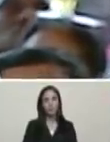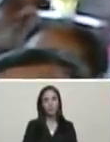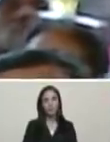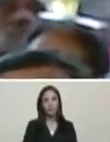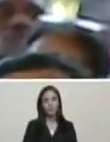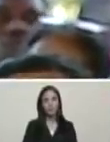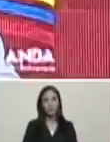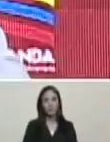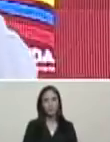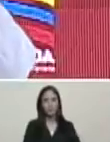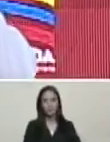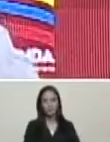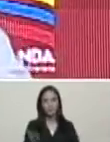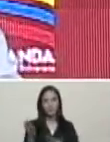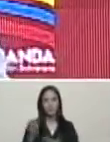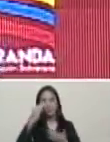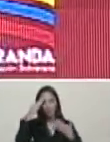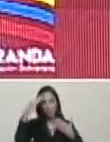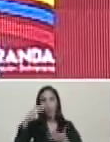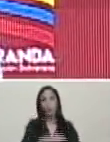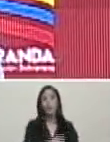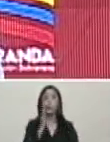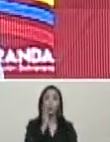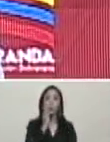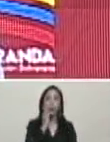Rangel Ávalos. Saludo a tu mamá, Anita.